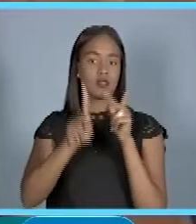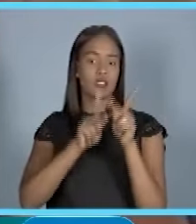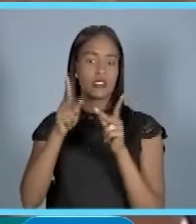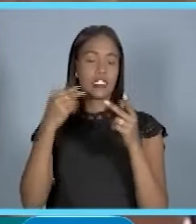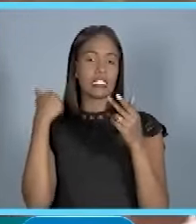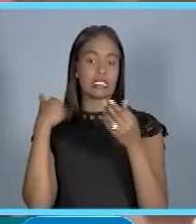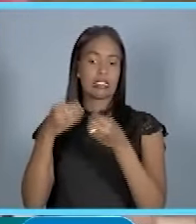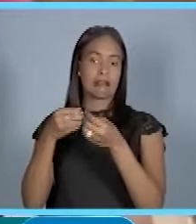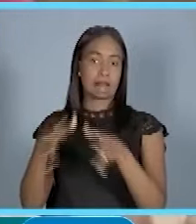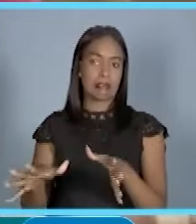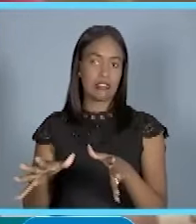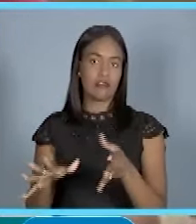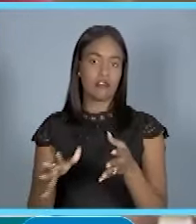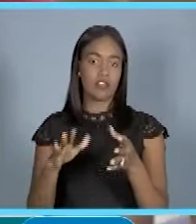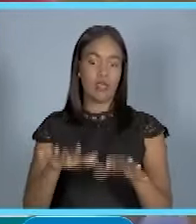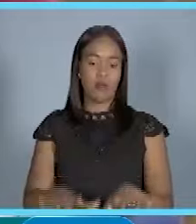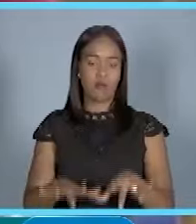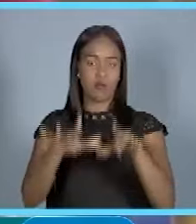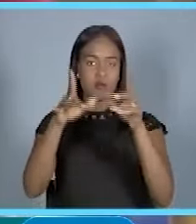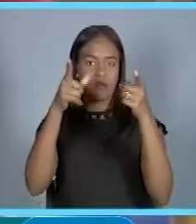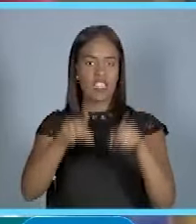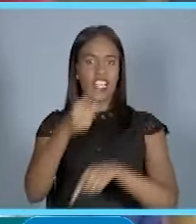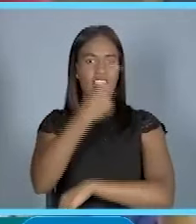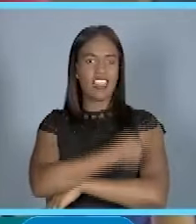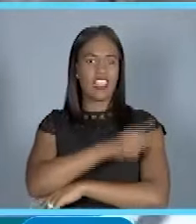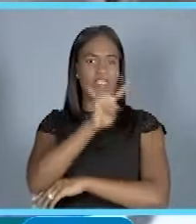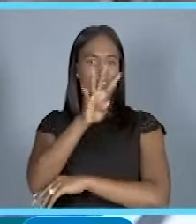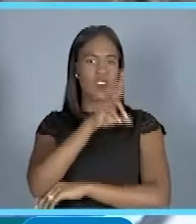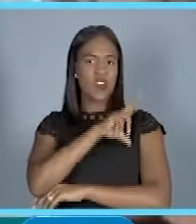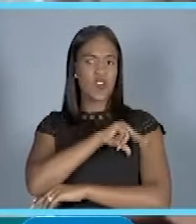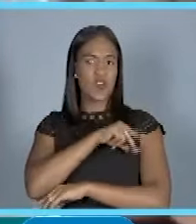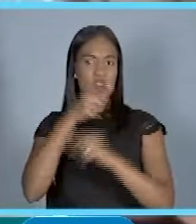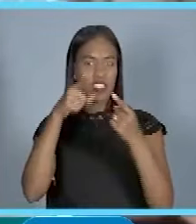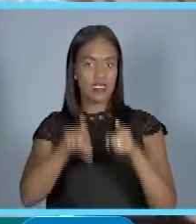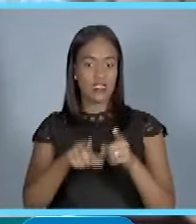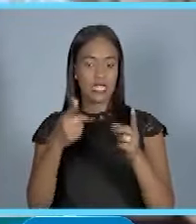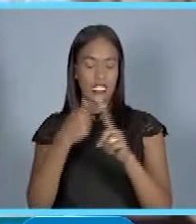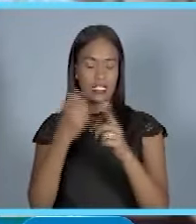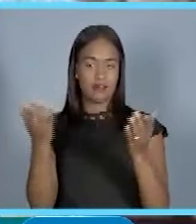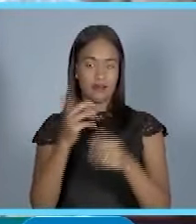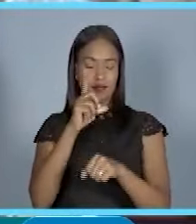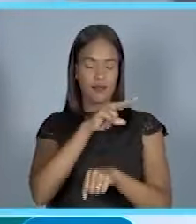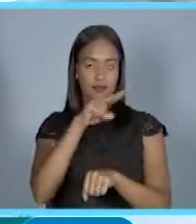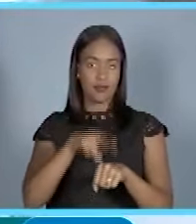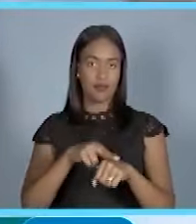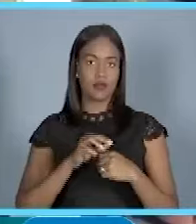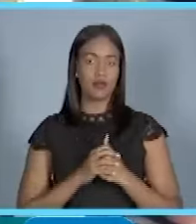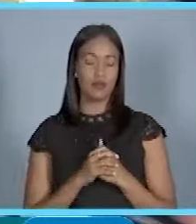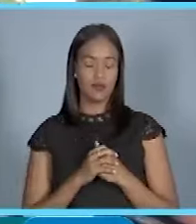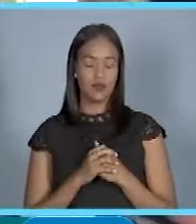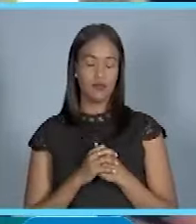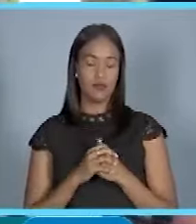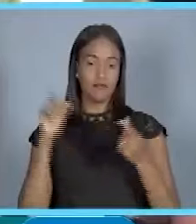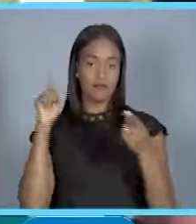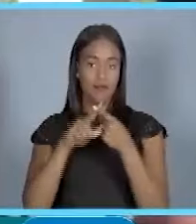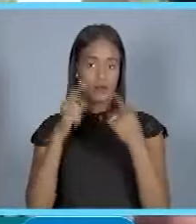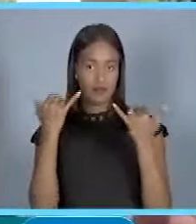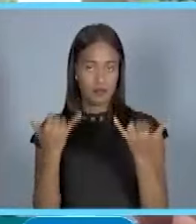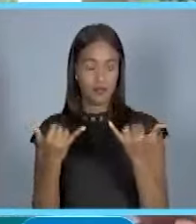tuvieron pérdidas en las inundaciones del día 4 de noviembre que se efectuaron en el Distrito Nacional. Al día de